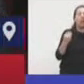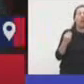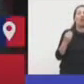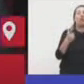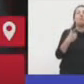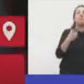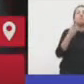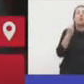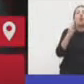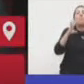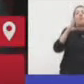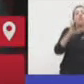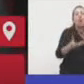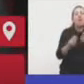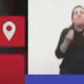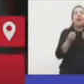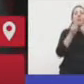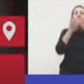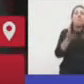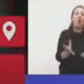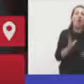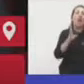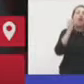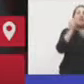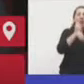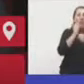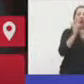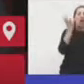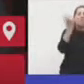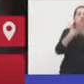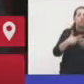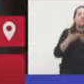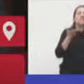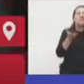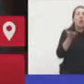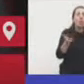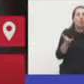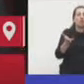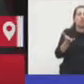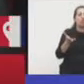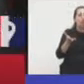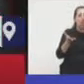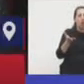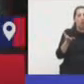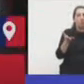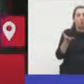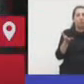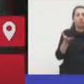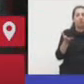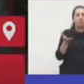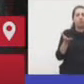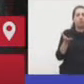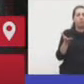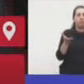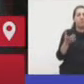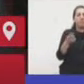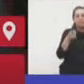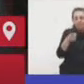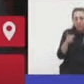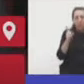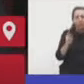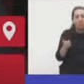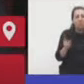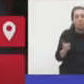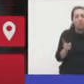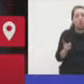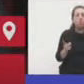de la Nación y todos sus funcionarios que la libertad de expresión es la madre de todas las libertades. Sin duda. Que sin libertad de expresión no